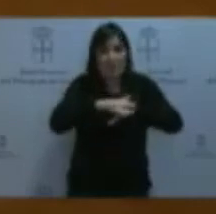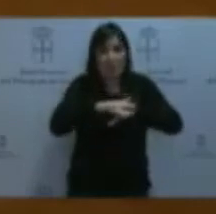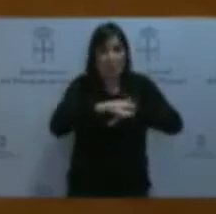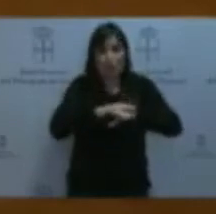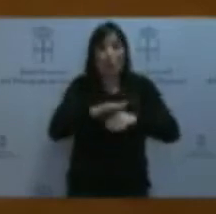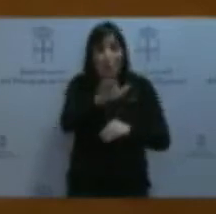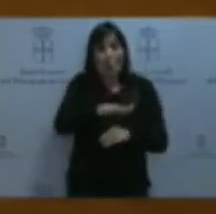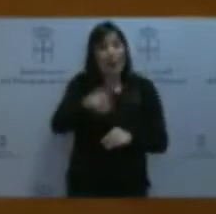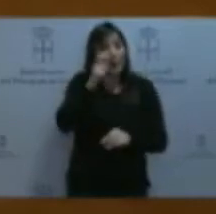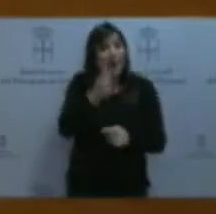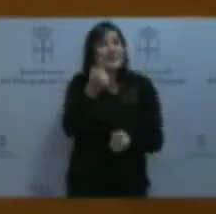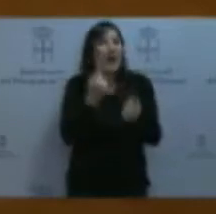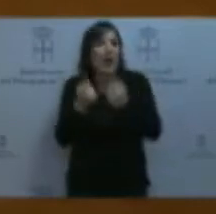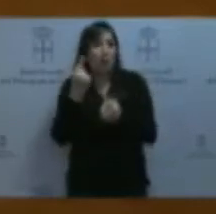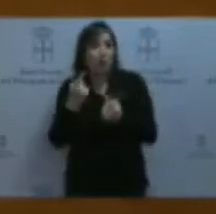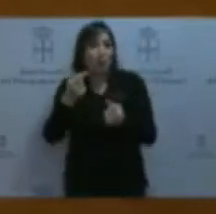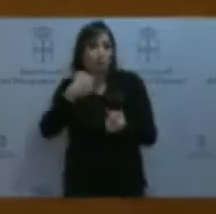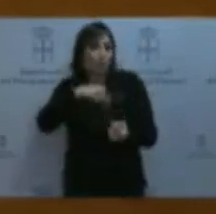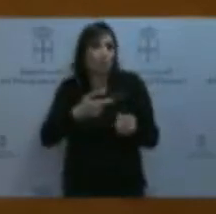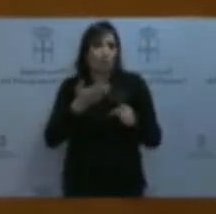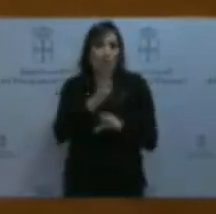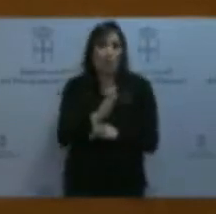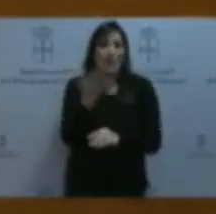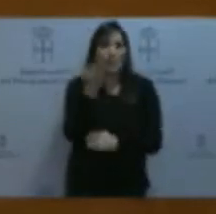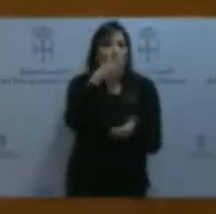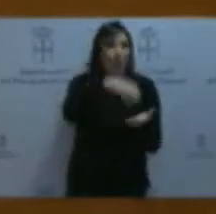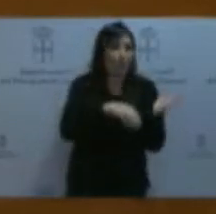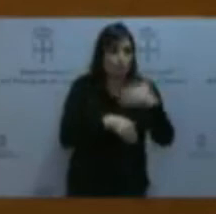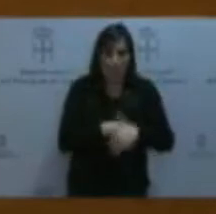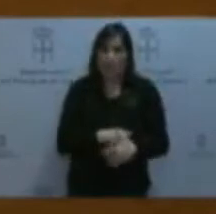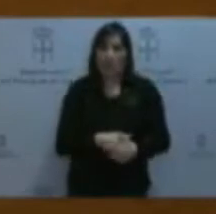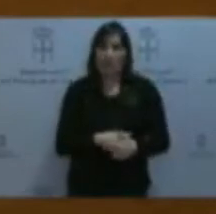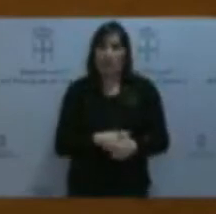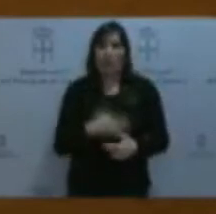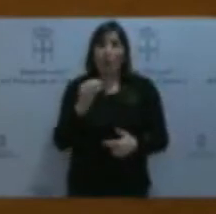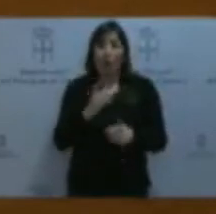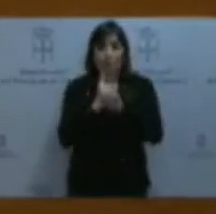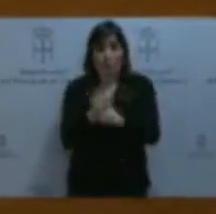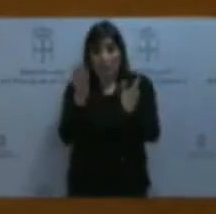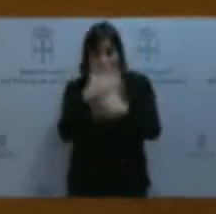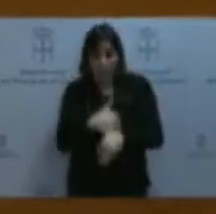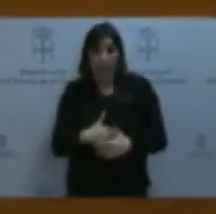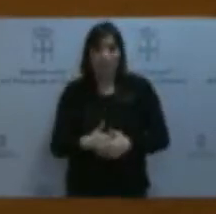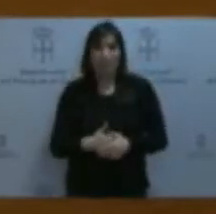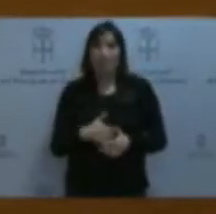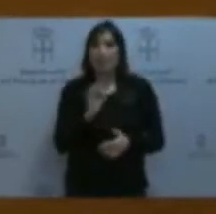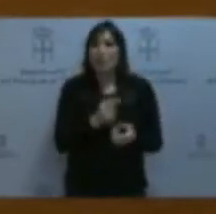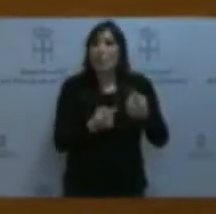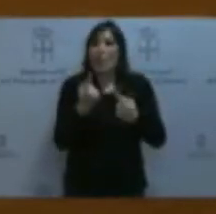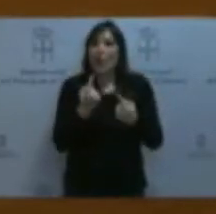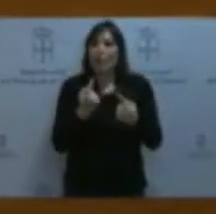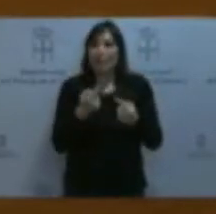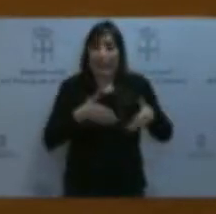que no tenemos escuelas o que no tenemos transporte, o a veces incluso que no tenemos carreteras, ya no les digo si está